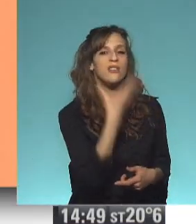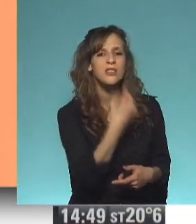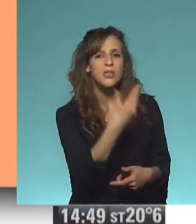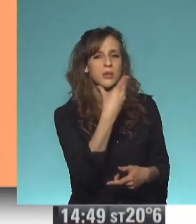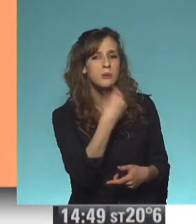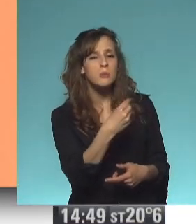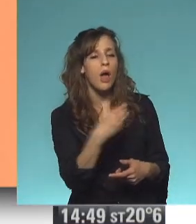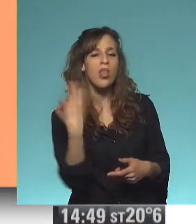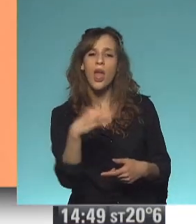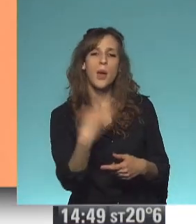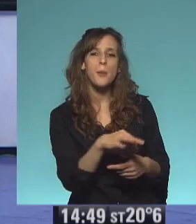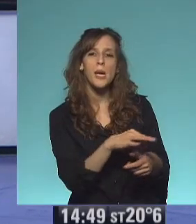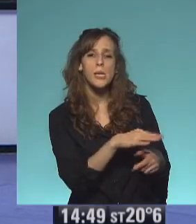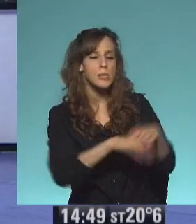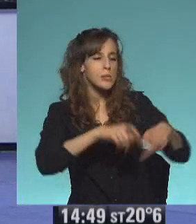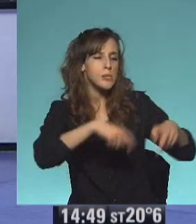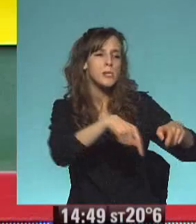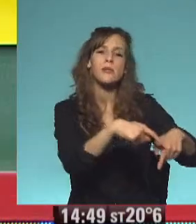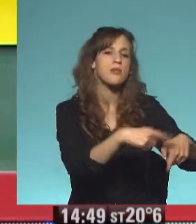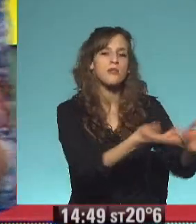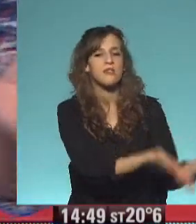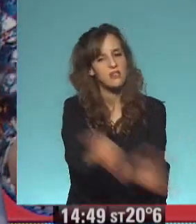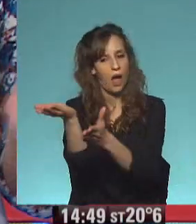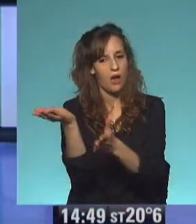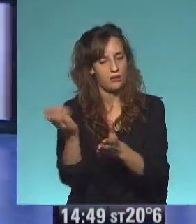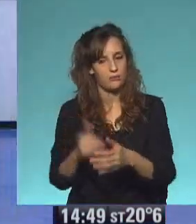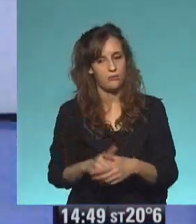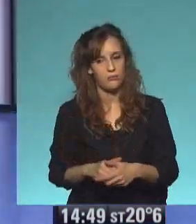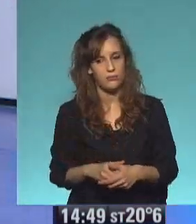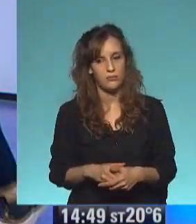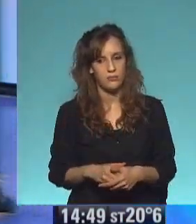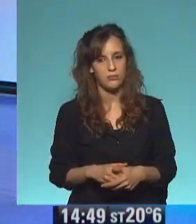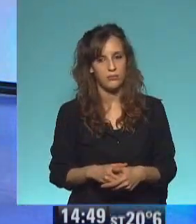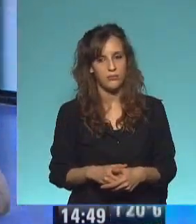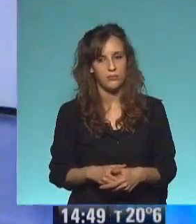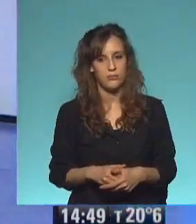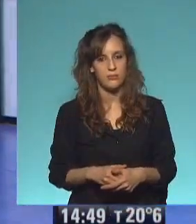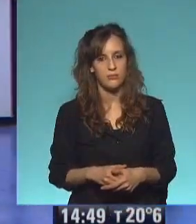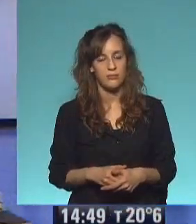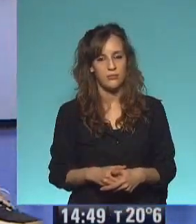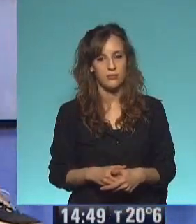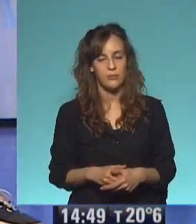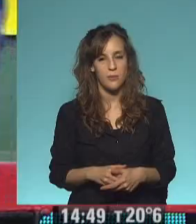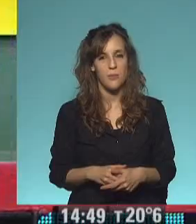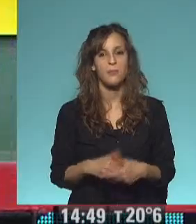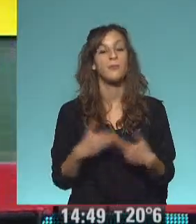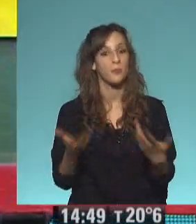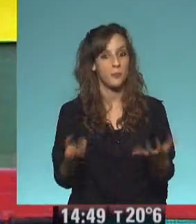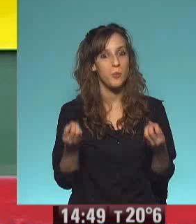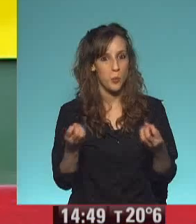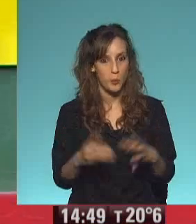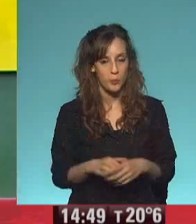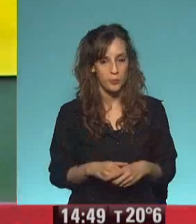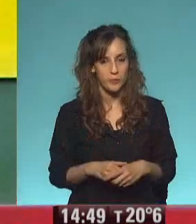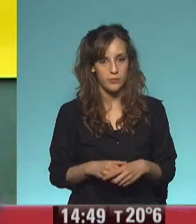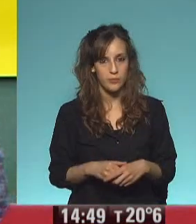El lobo no quiere sacar a la chiva. La chiva no quiere salir de ahí. Bien. Sal de ahí, chivita. Muy bien, esa la completamos muy bien. Voy a tachar